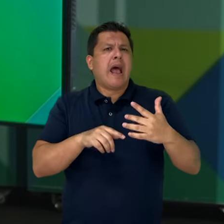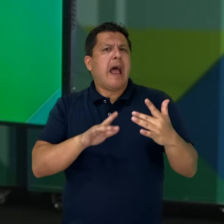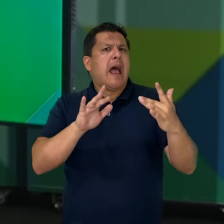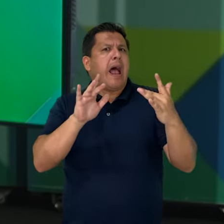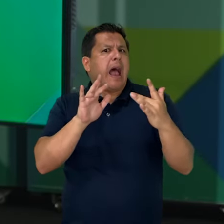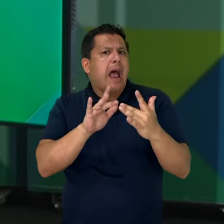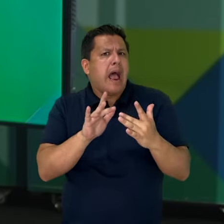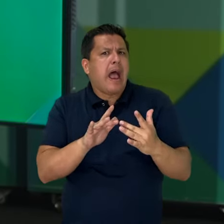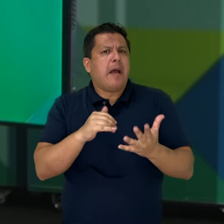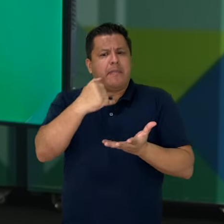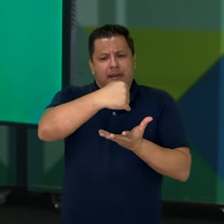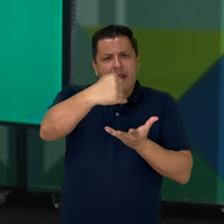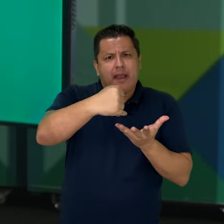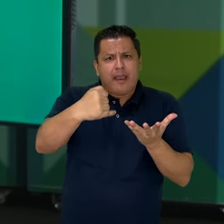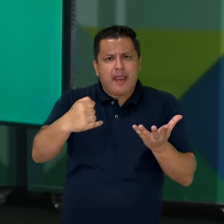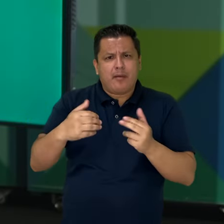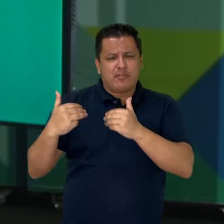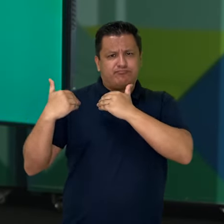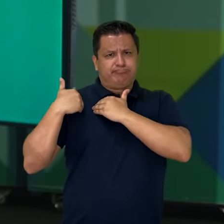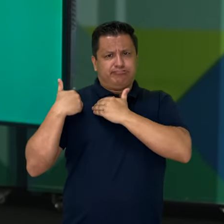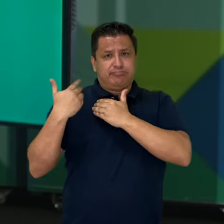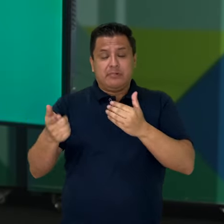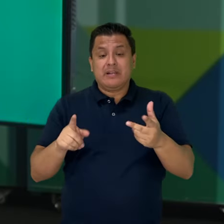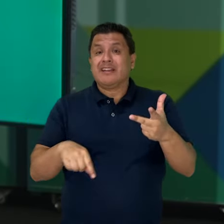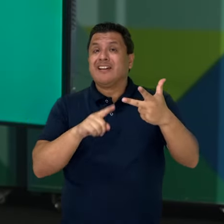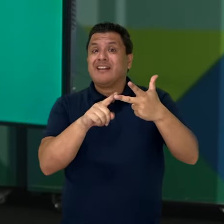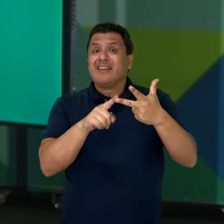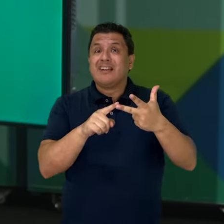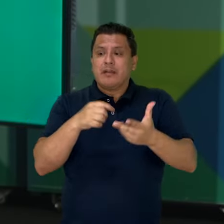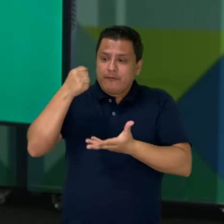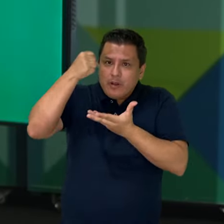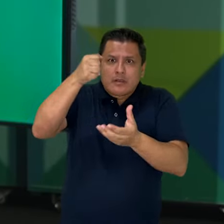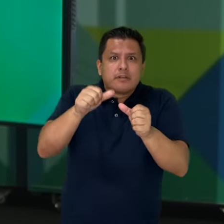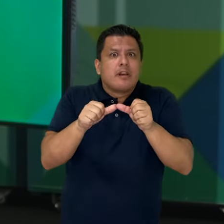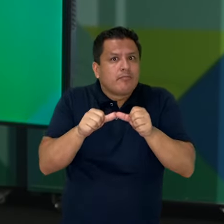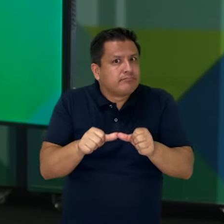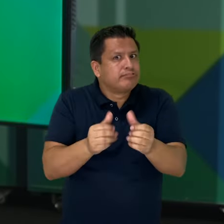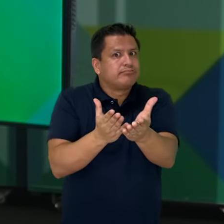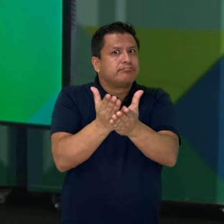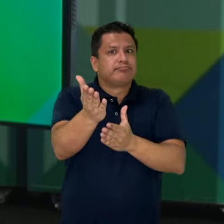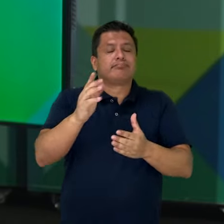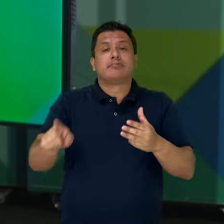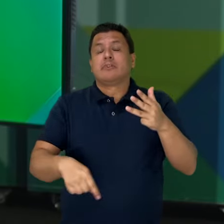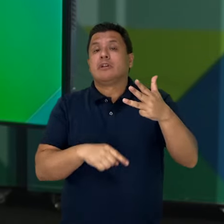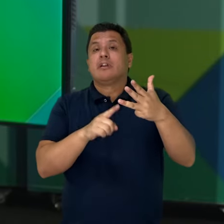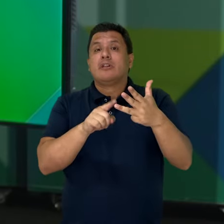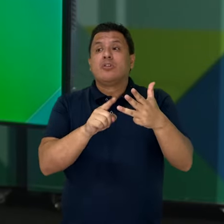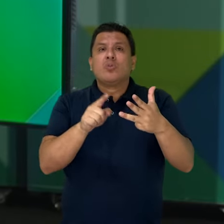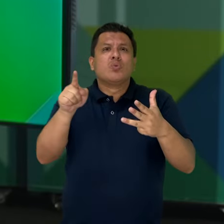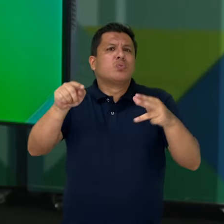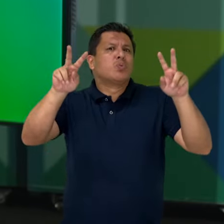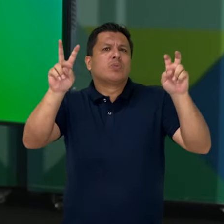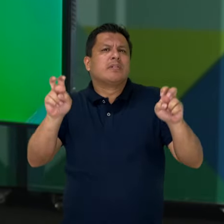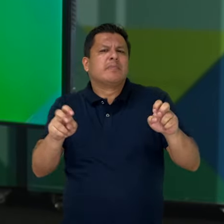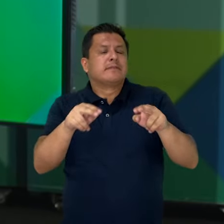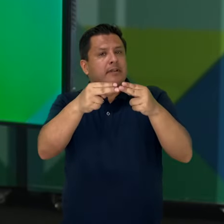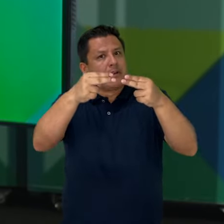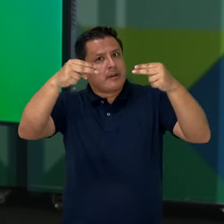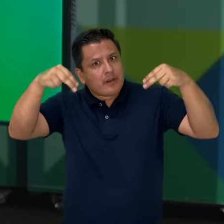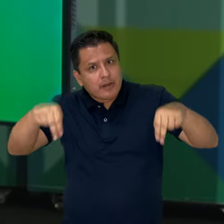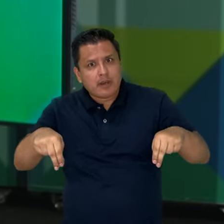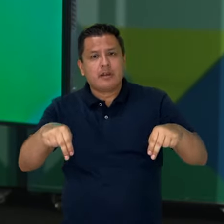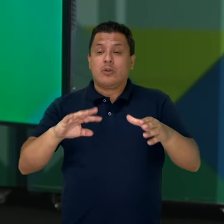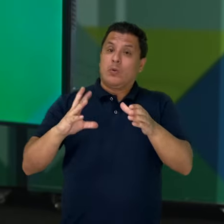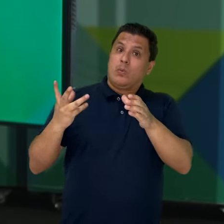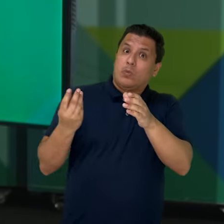la calidad y la pertinencia de nuestros ejes misionales la sostenibilidad financiera la institucionalización y reconocimiento de los